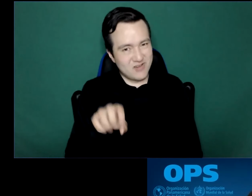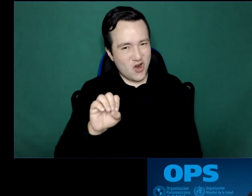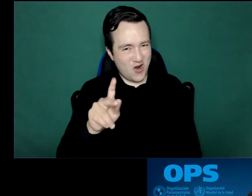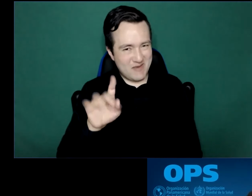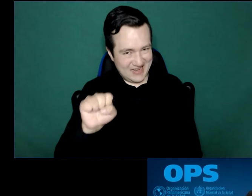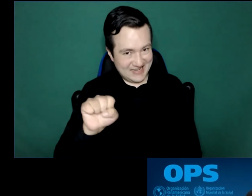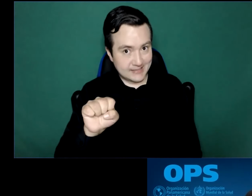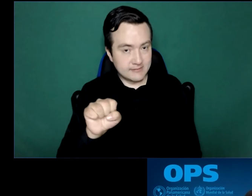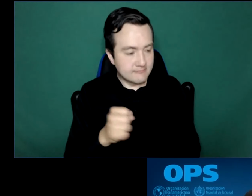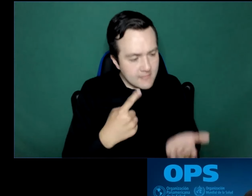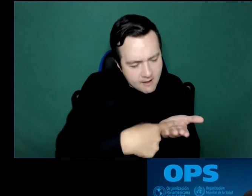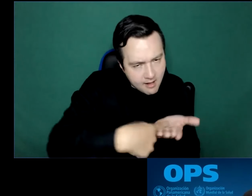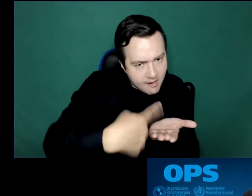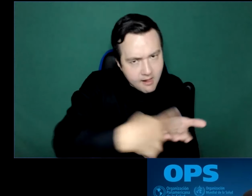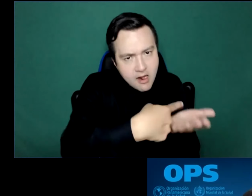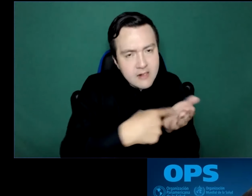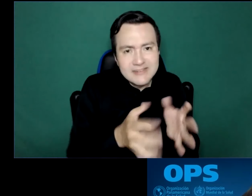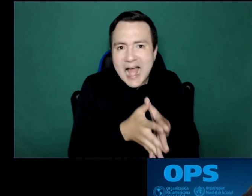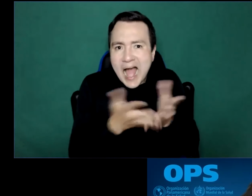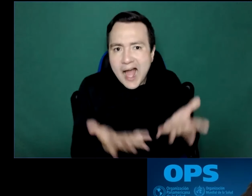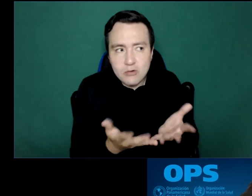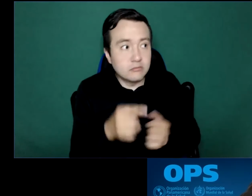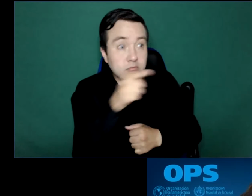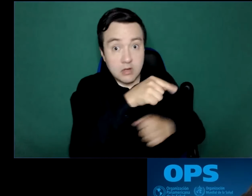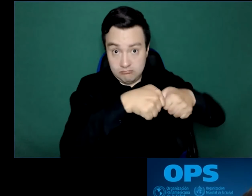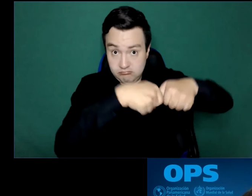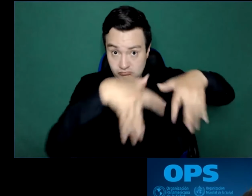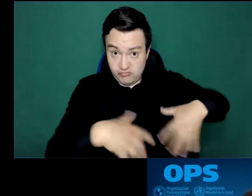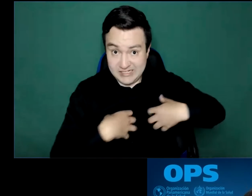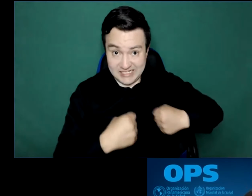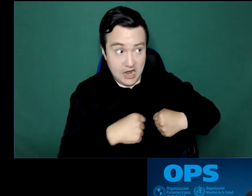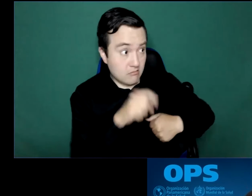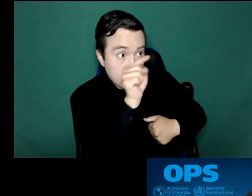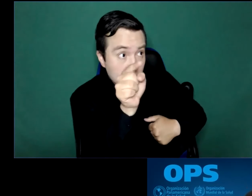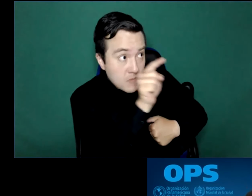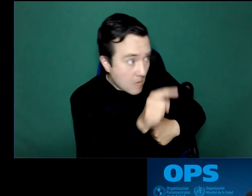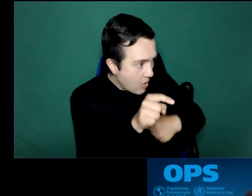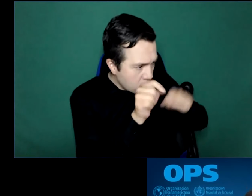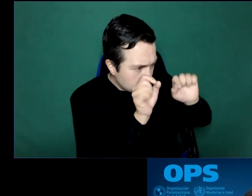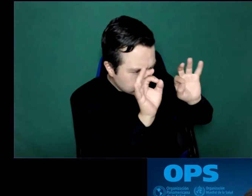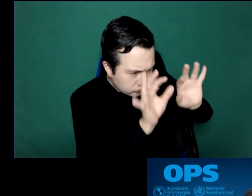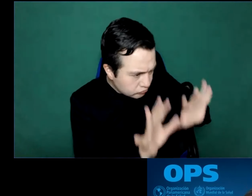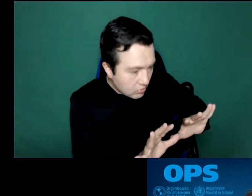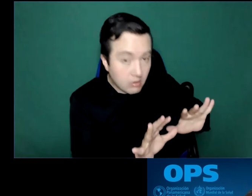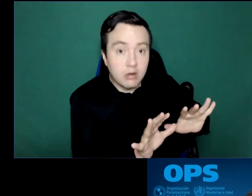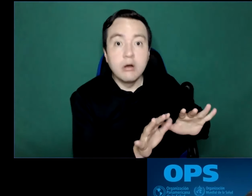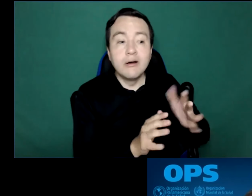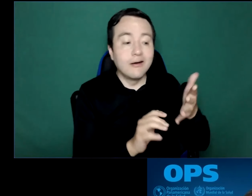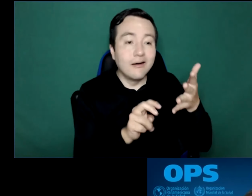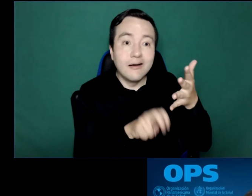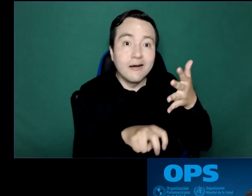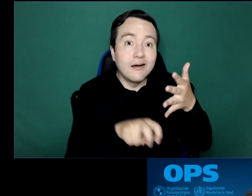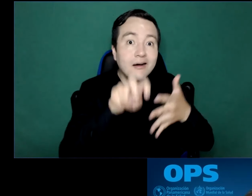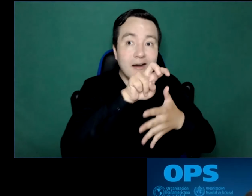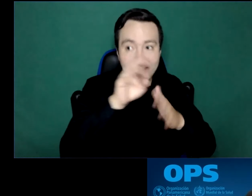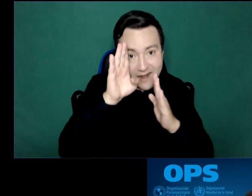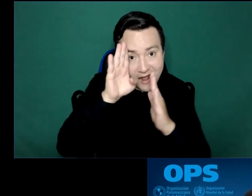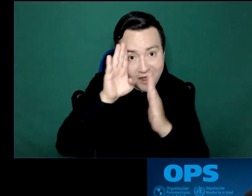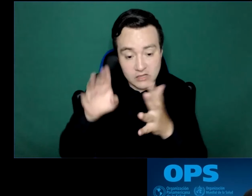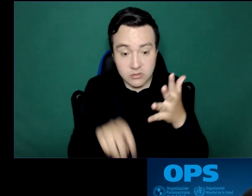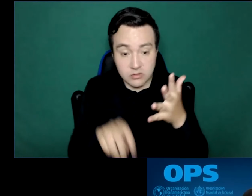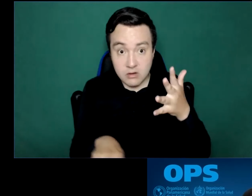los sistemas de salud que se relaciona con la atención primaria para recuperar las pérdidas que hemos tenido en